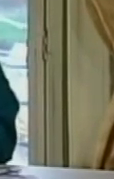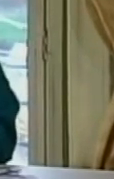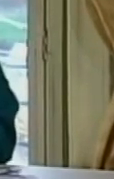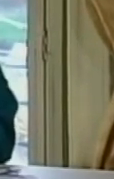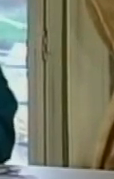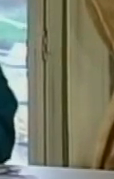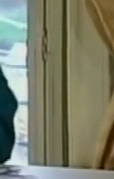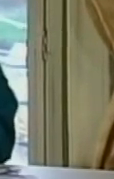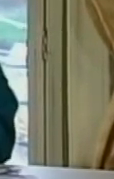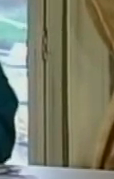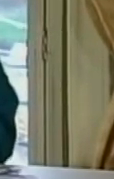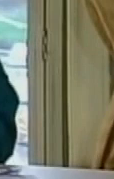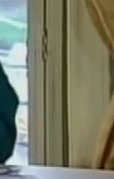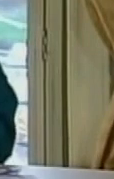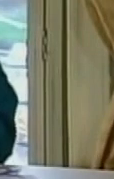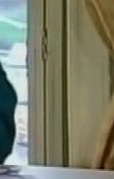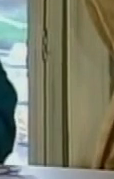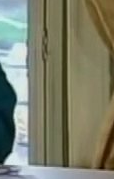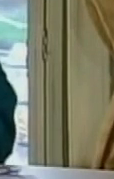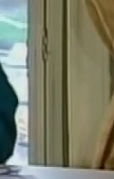año escolar